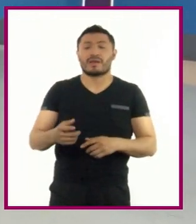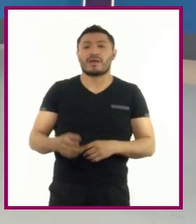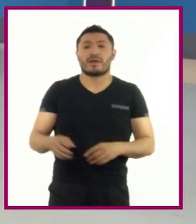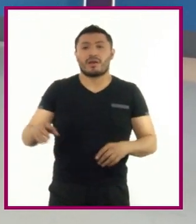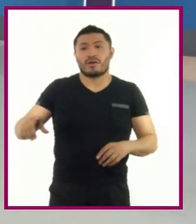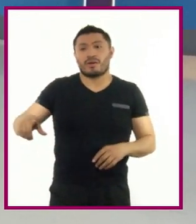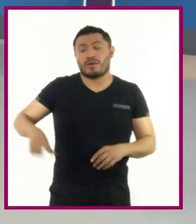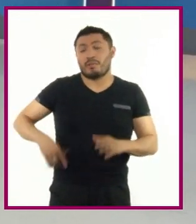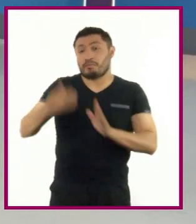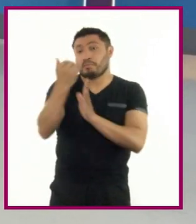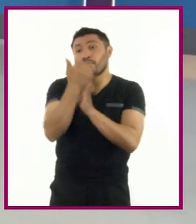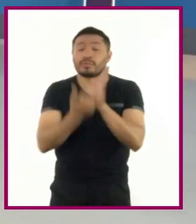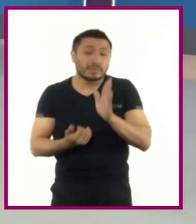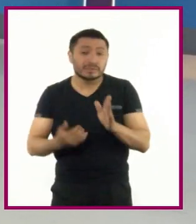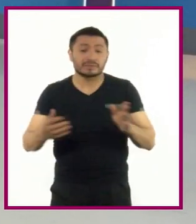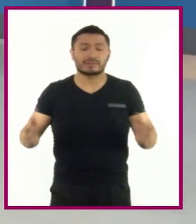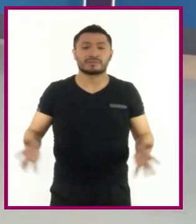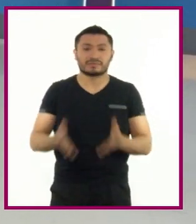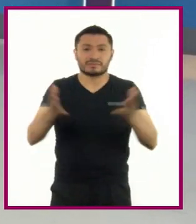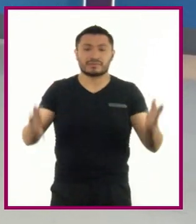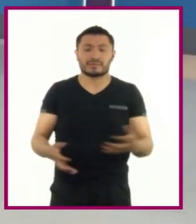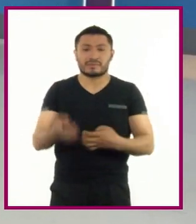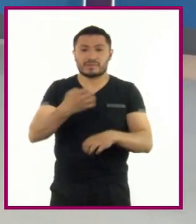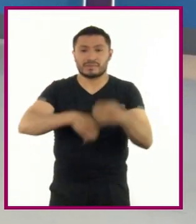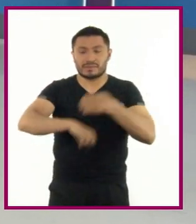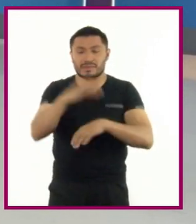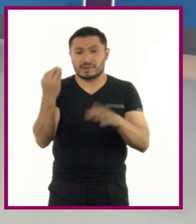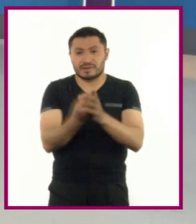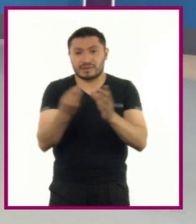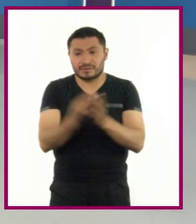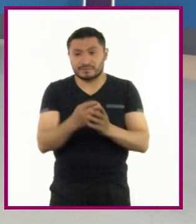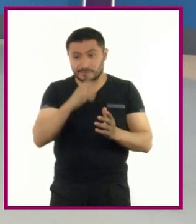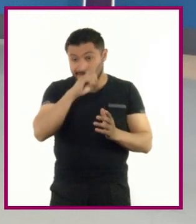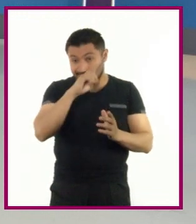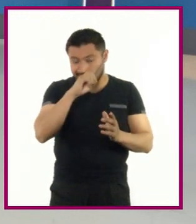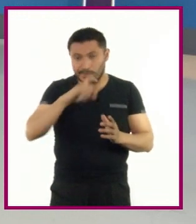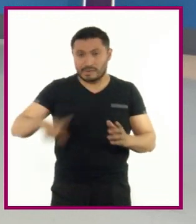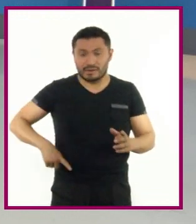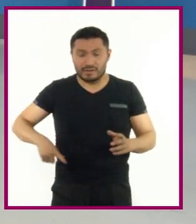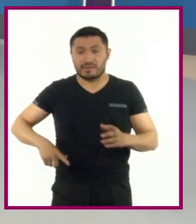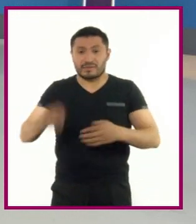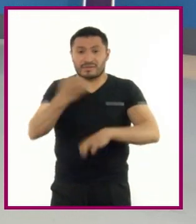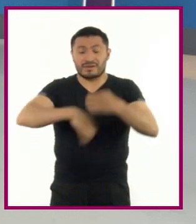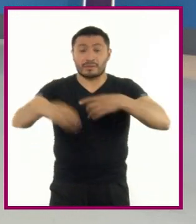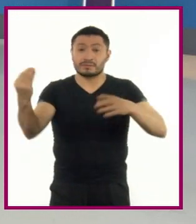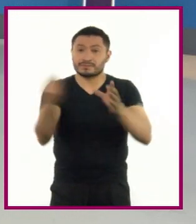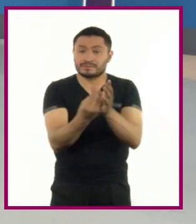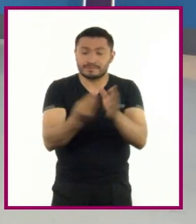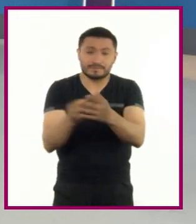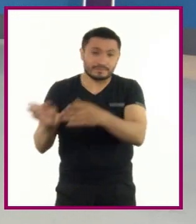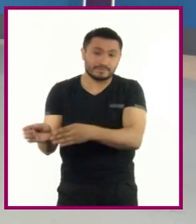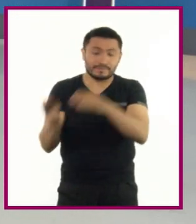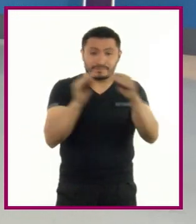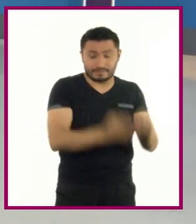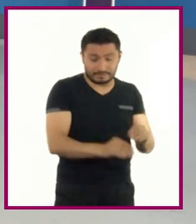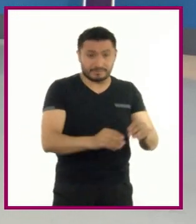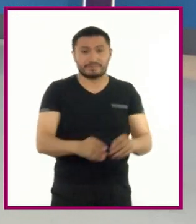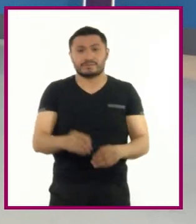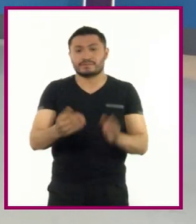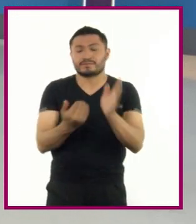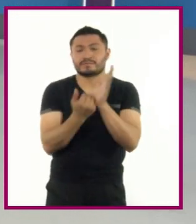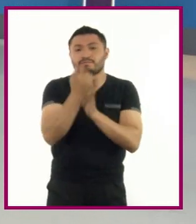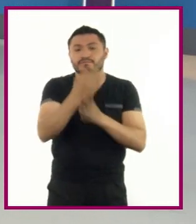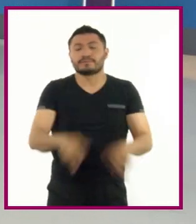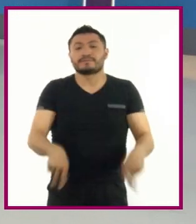burocracia, promover la creación de empresas privadas, privatizar empresas del Estado, aumentar las exportaciones para fortalecer